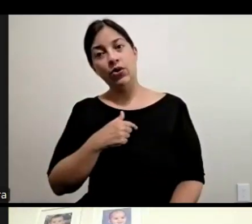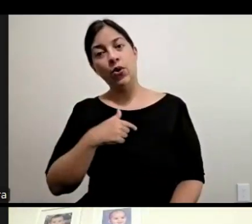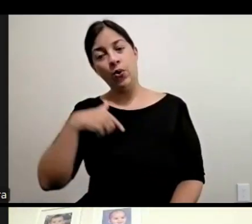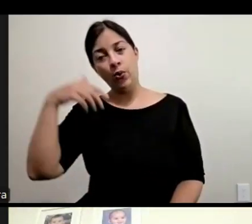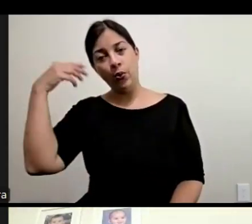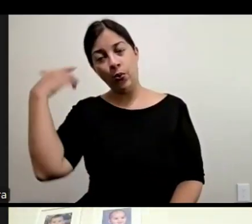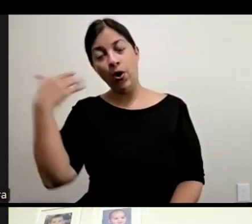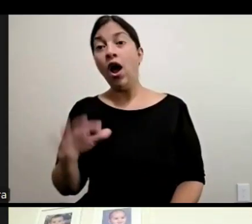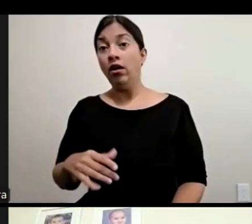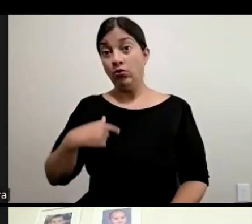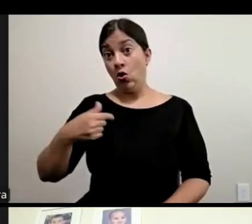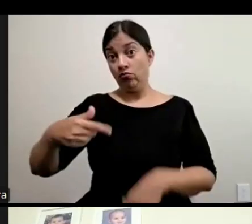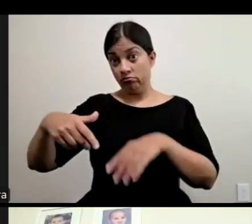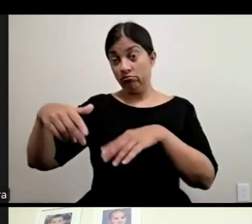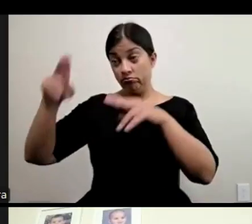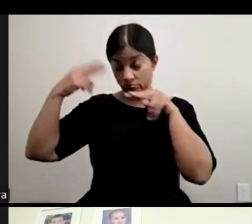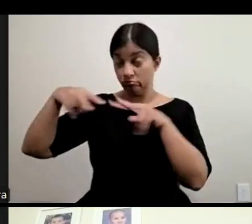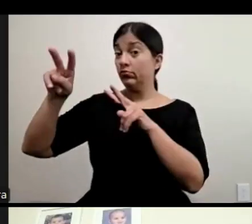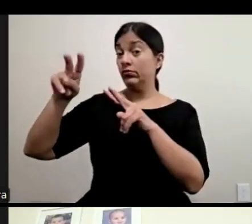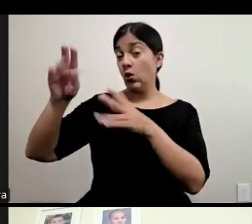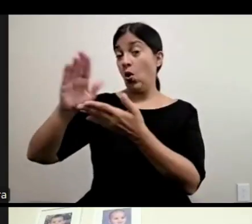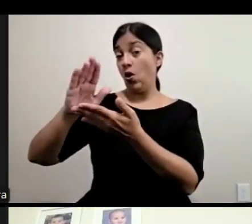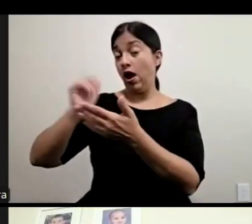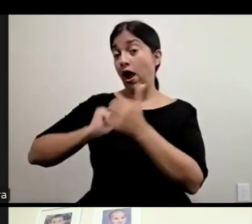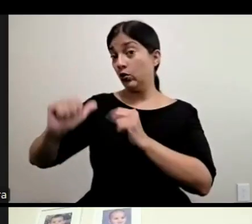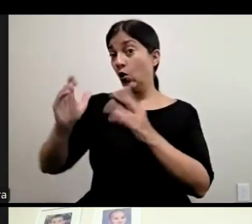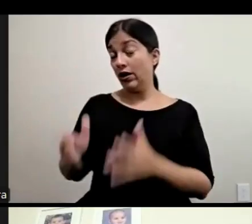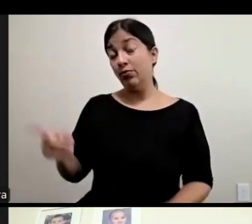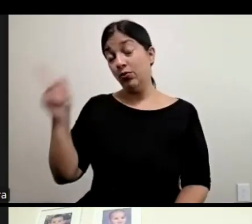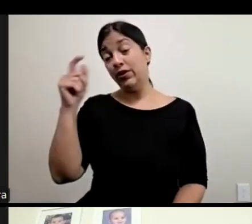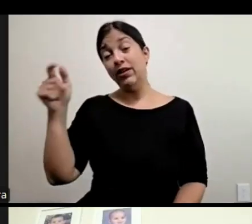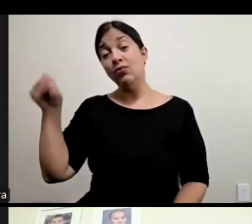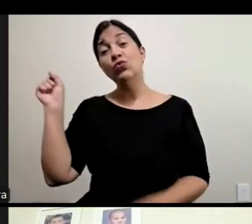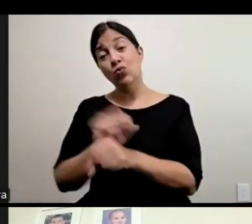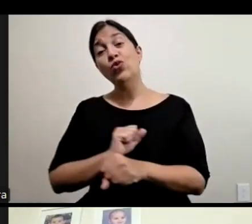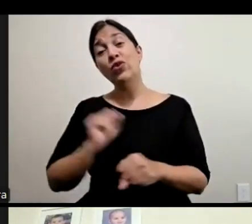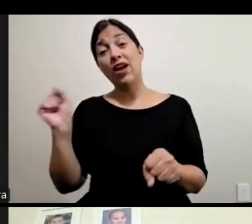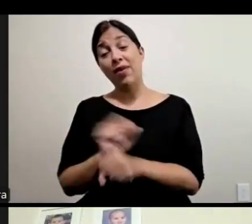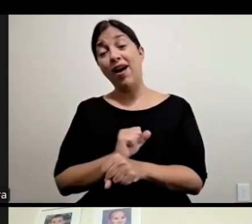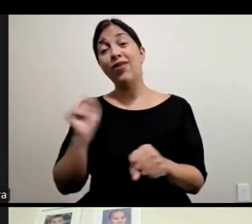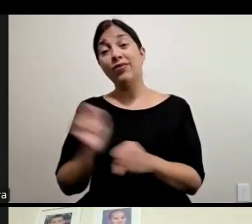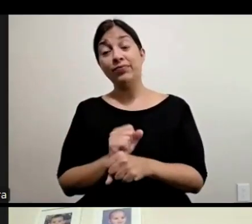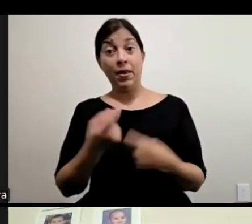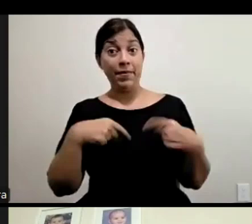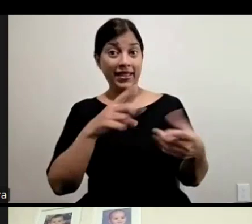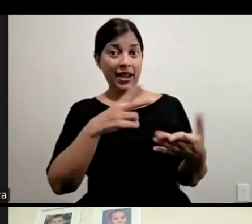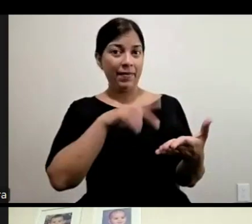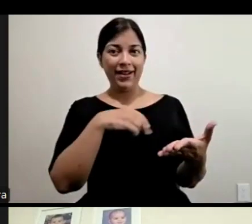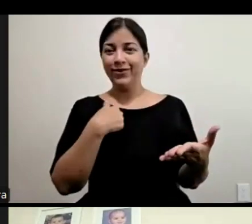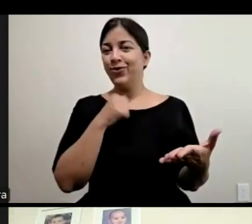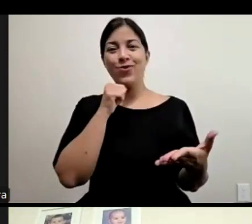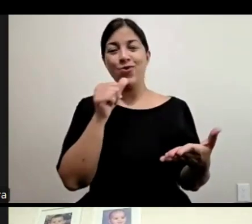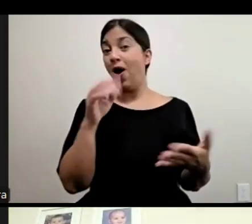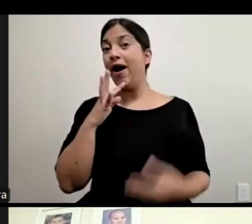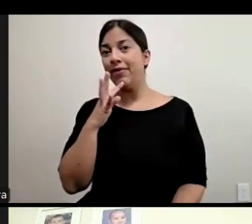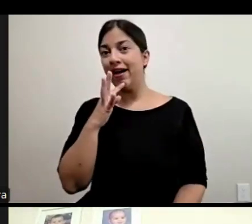los compañeros actores, porque era mucho trabajo, porque cuando tú bailas tú no estás hablando, tú estás con la mente solamente en la